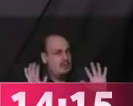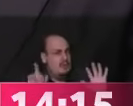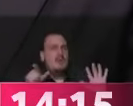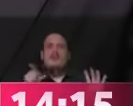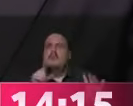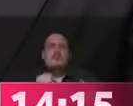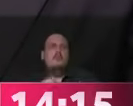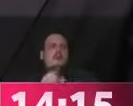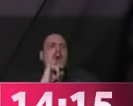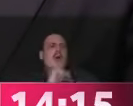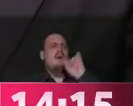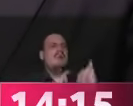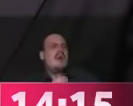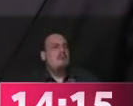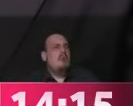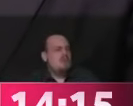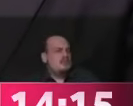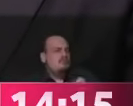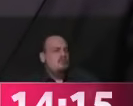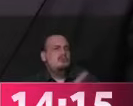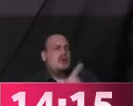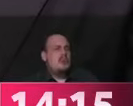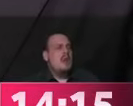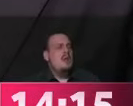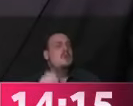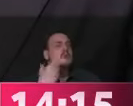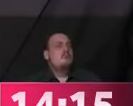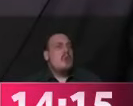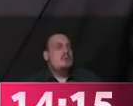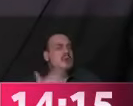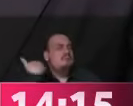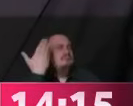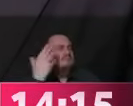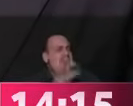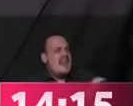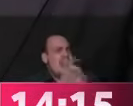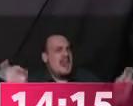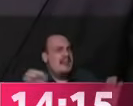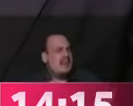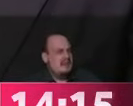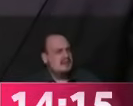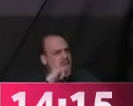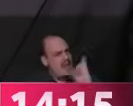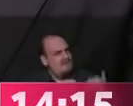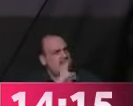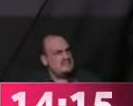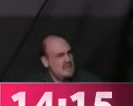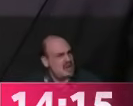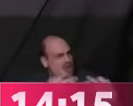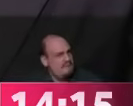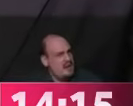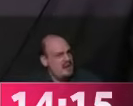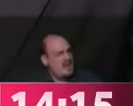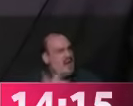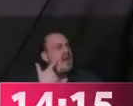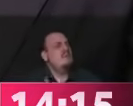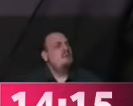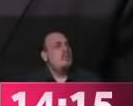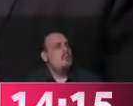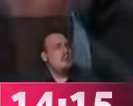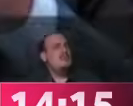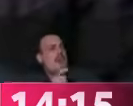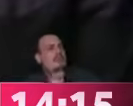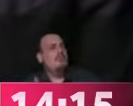de que le pudo faltar tiempo de debate. ¿Y en qué se centró el debate, entonces? En ataques personales hacia Sergio Massa, lo trató